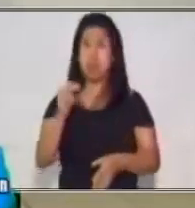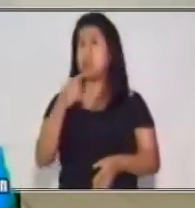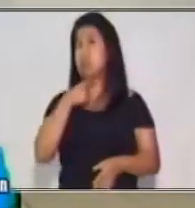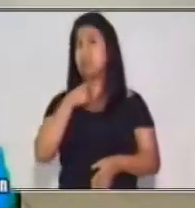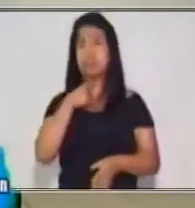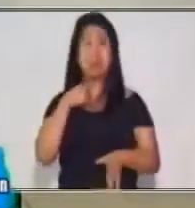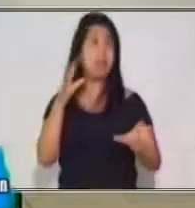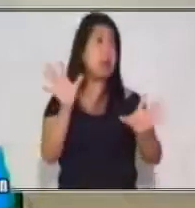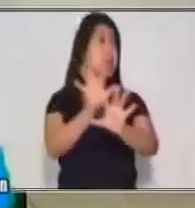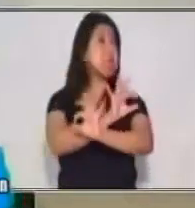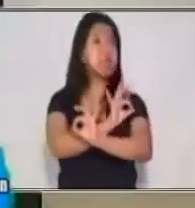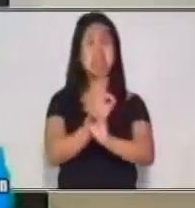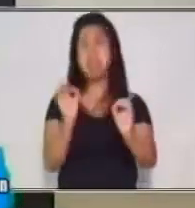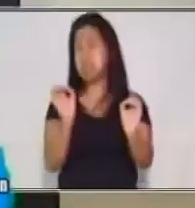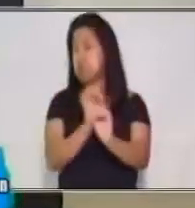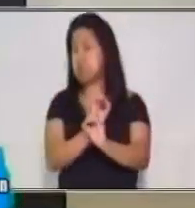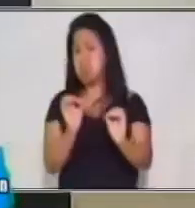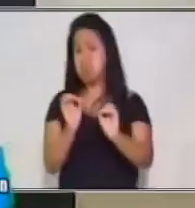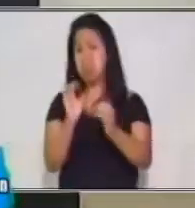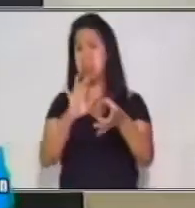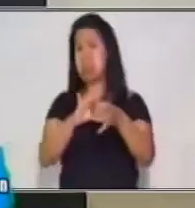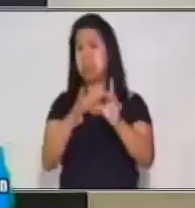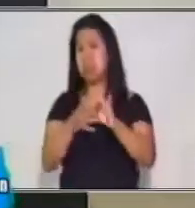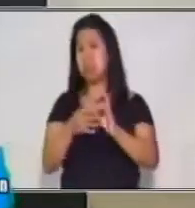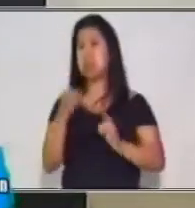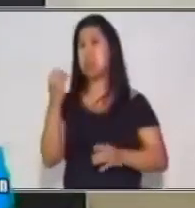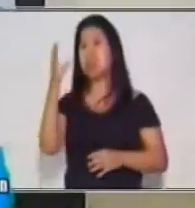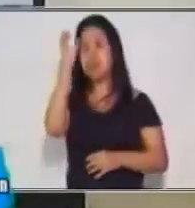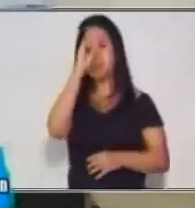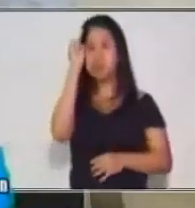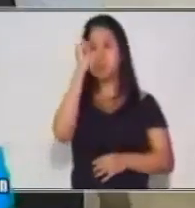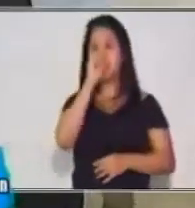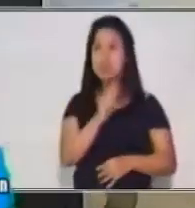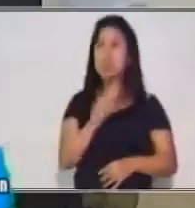Piénsalo y dilo en voz alta.